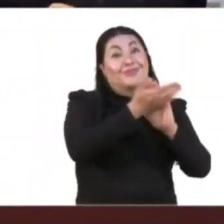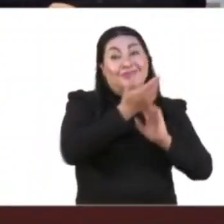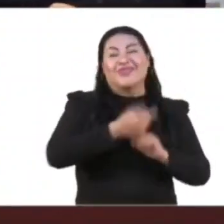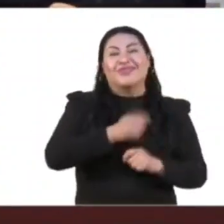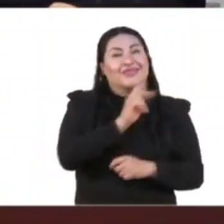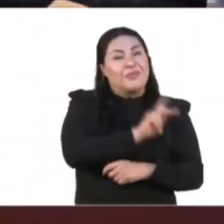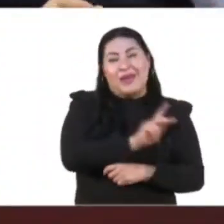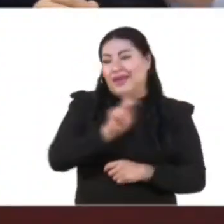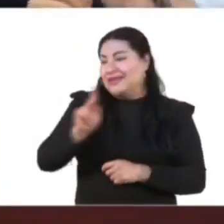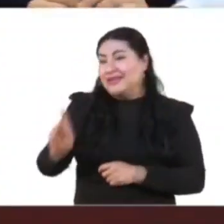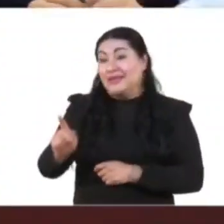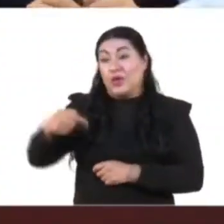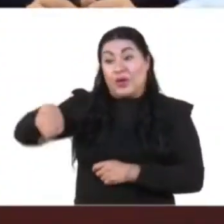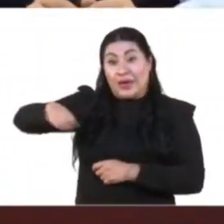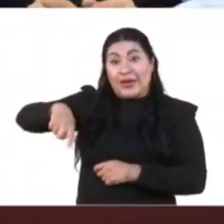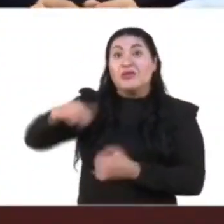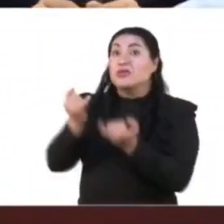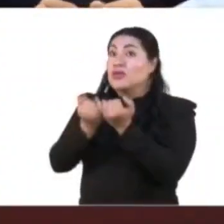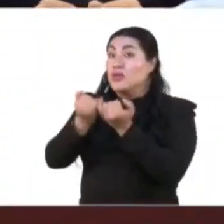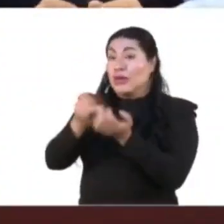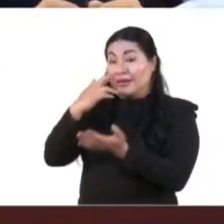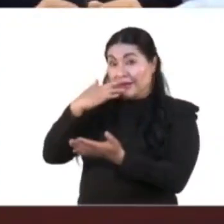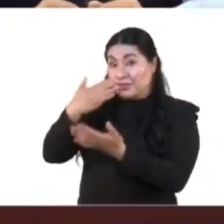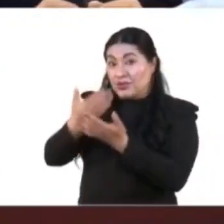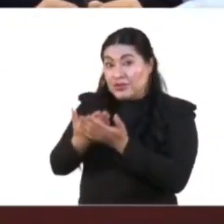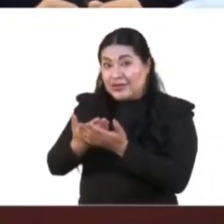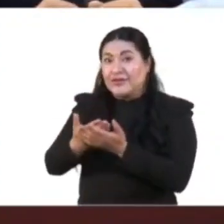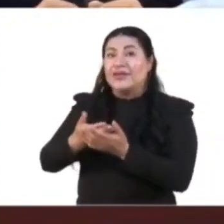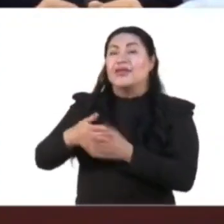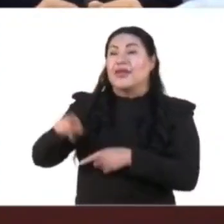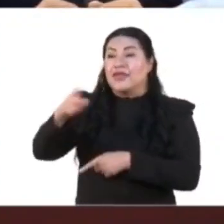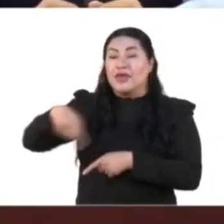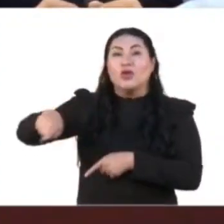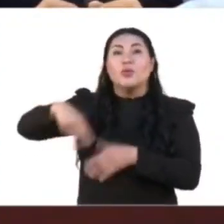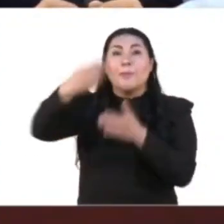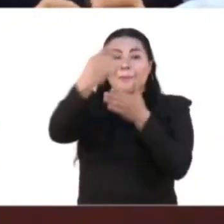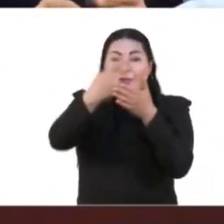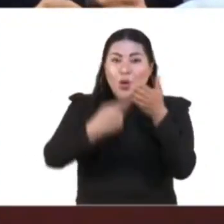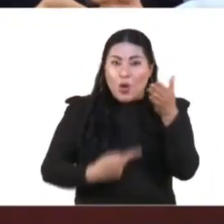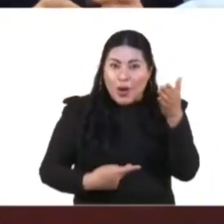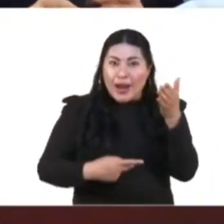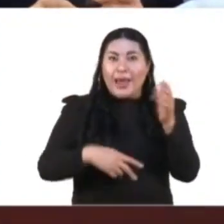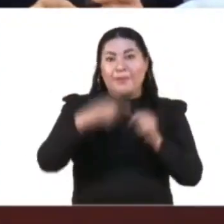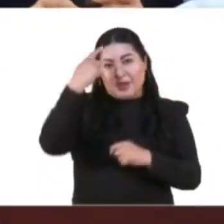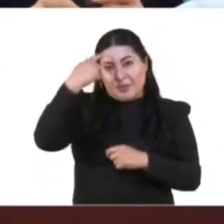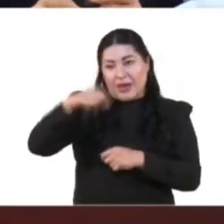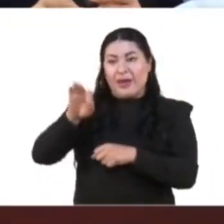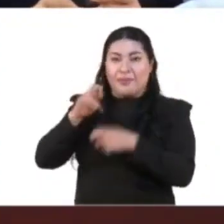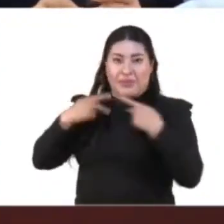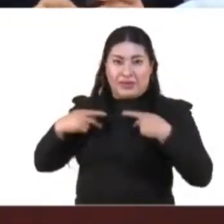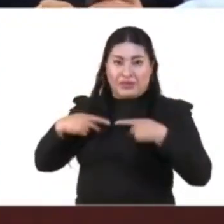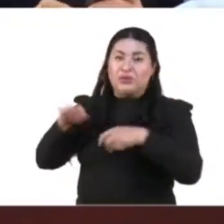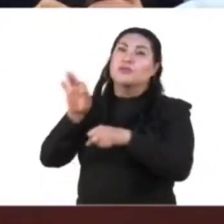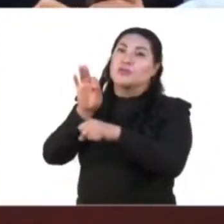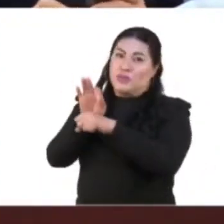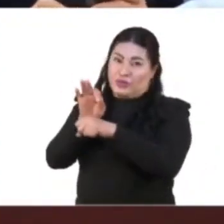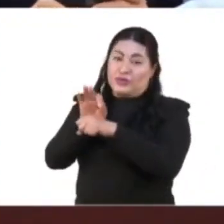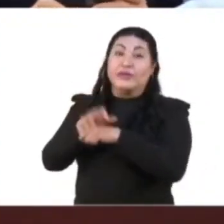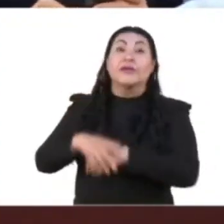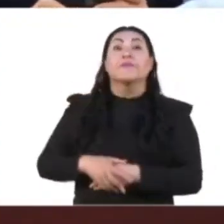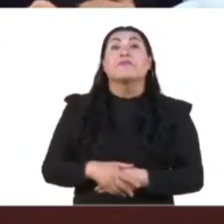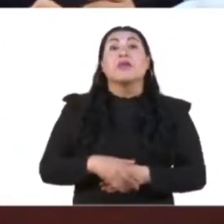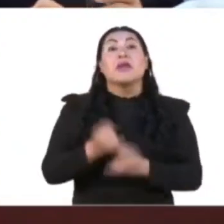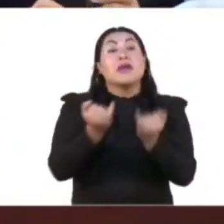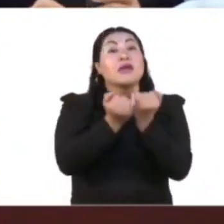responsabilidad, junto con el dueño del inmueble, de la realización de los programas internos de protección civil. Eso por un lado. Y por otro